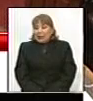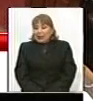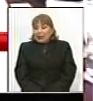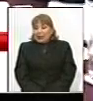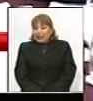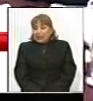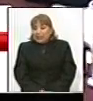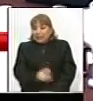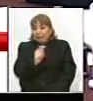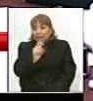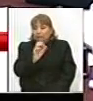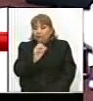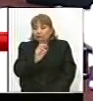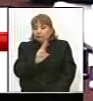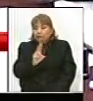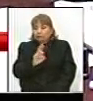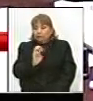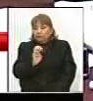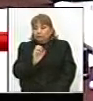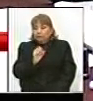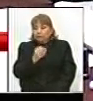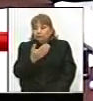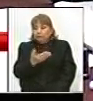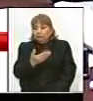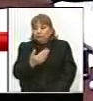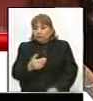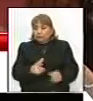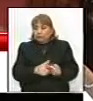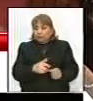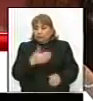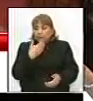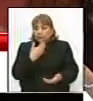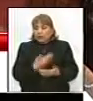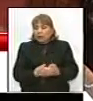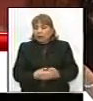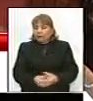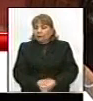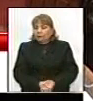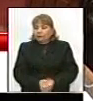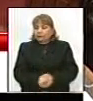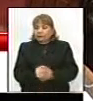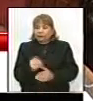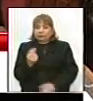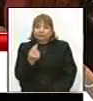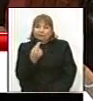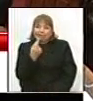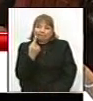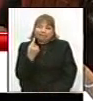Congresista Torres, tendría la palabra usted porque no la ha tenido todavía. Gracias. No, yo solamente,